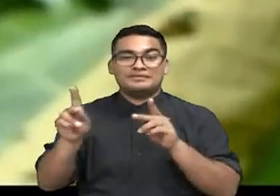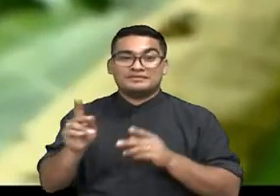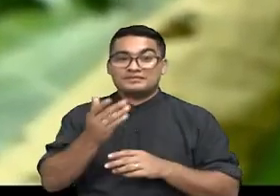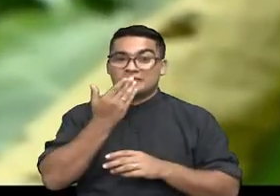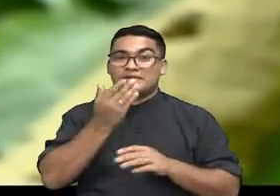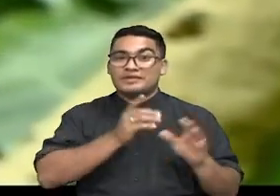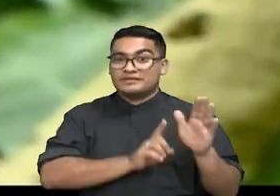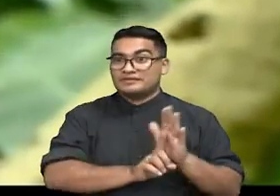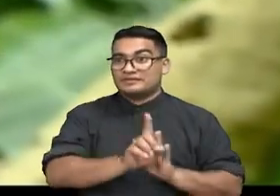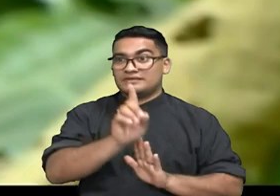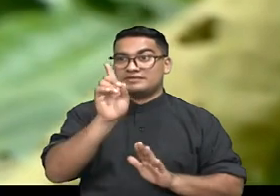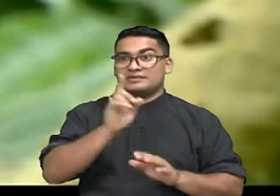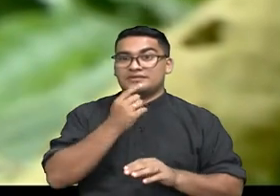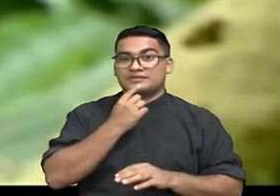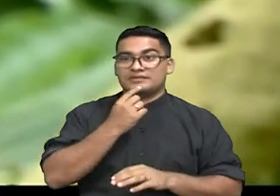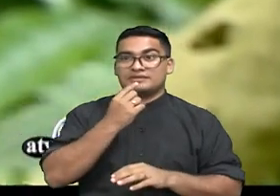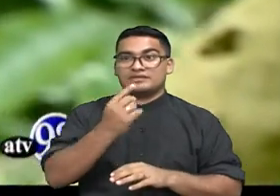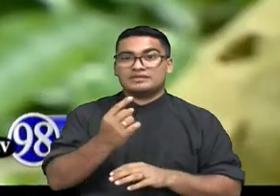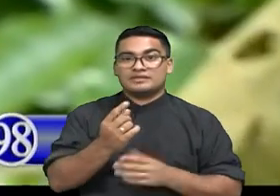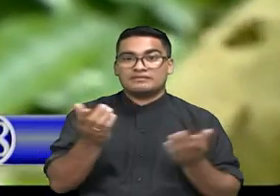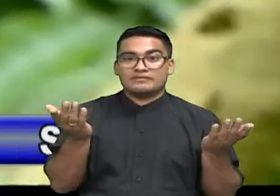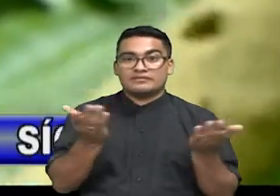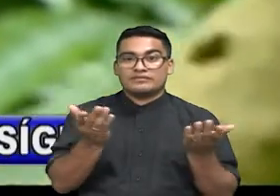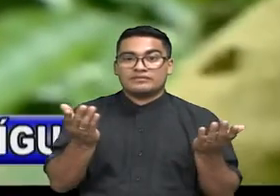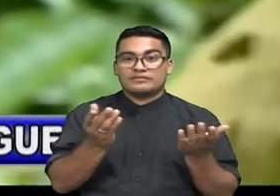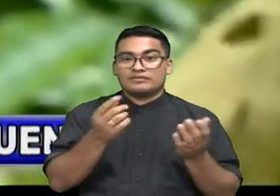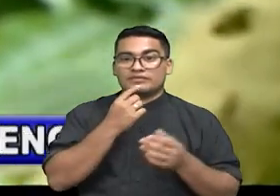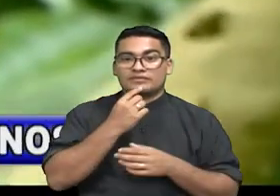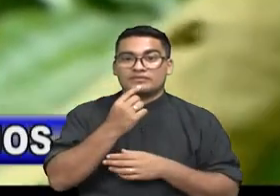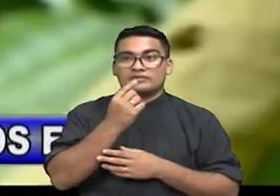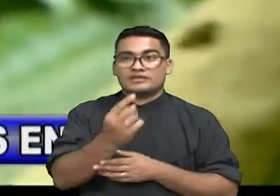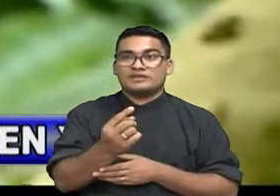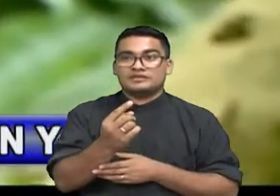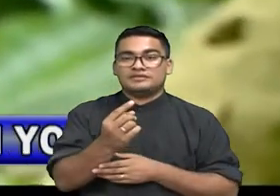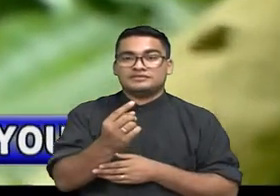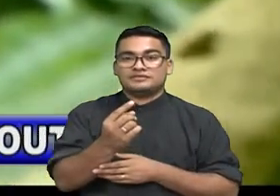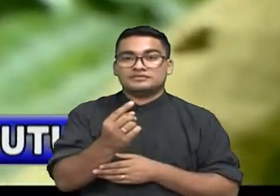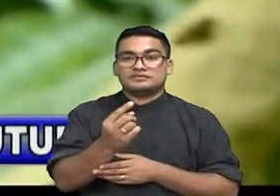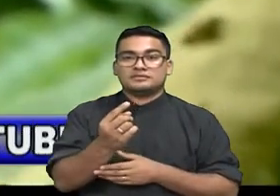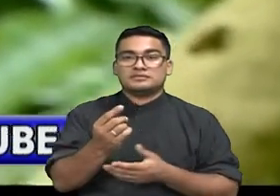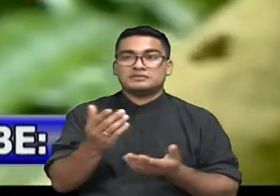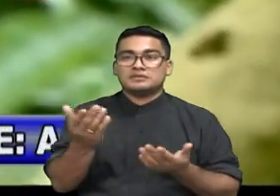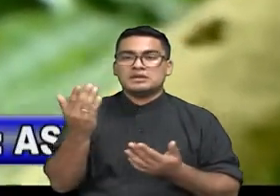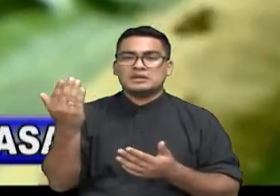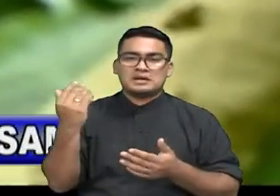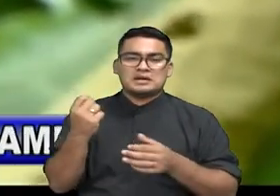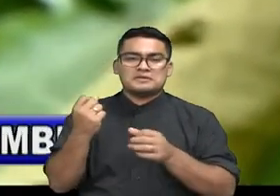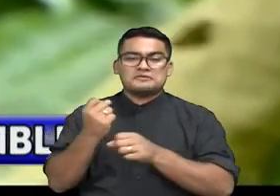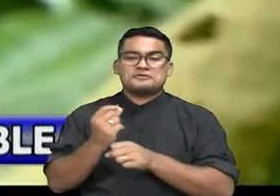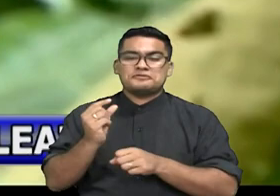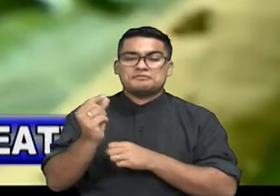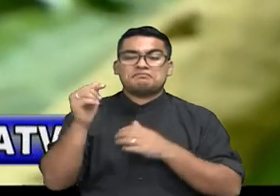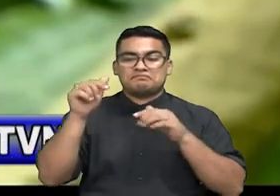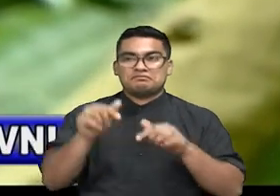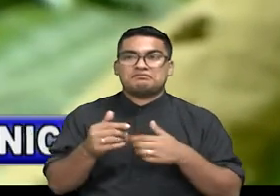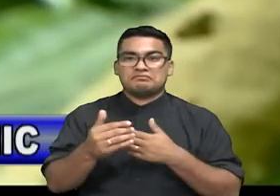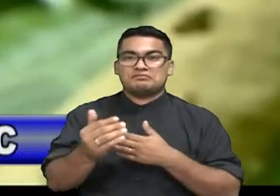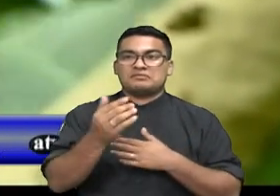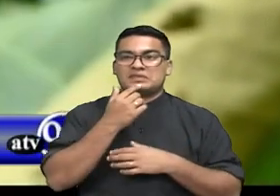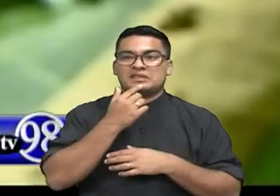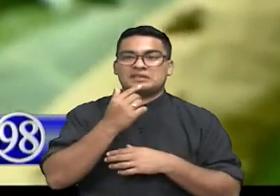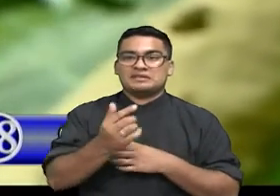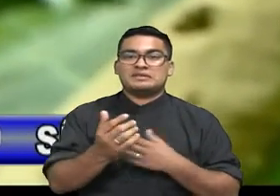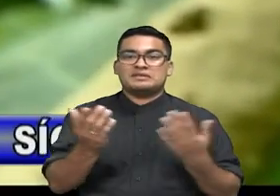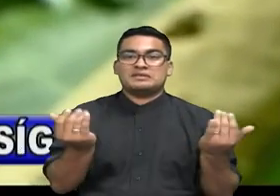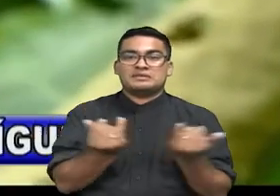mostrando de los últimos 3 años para acá es un crecimiento que tiene